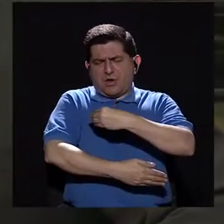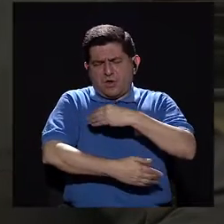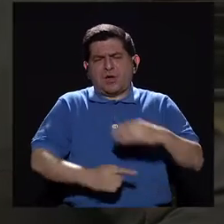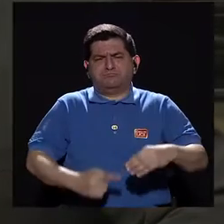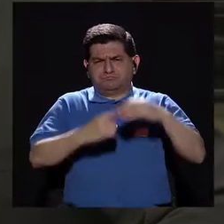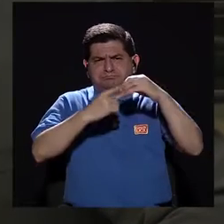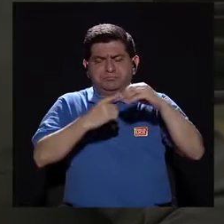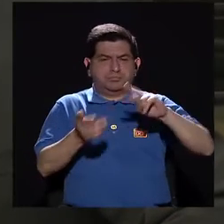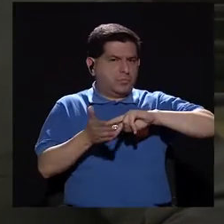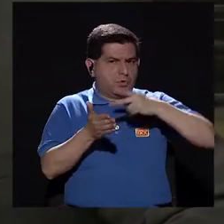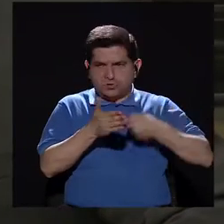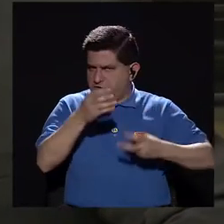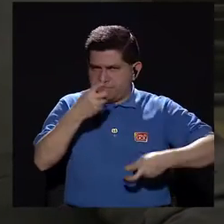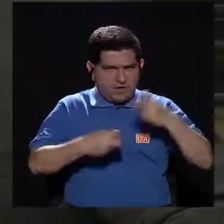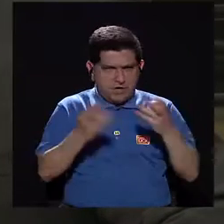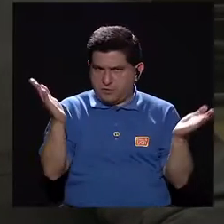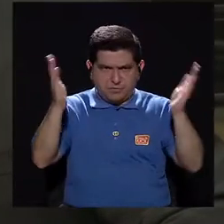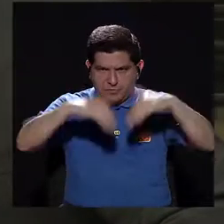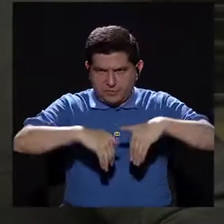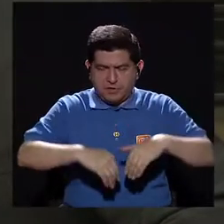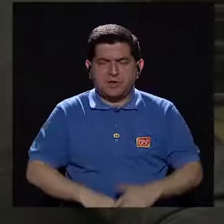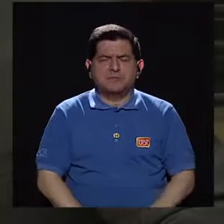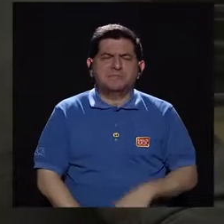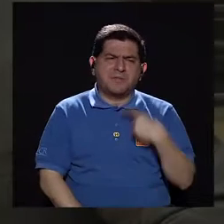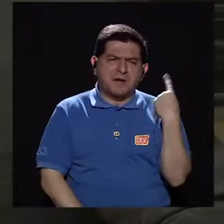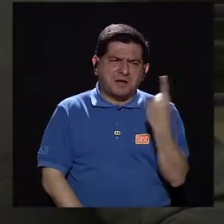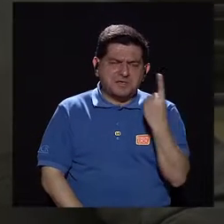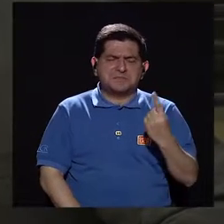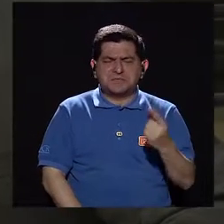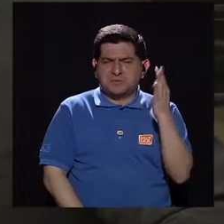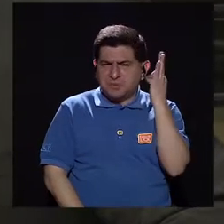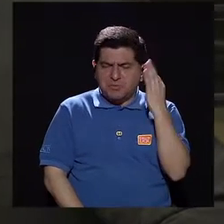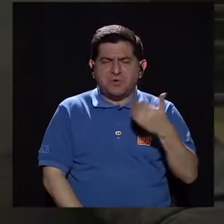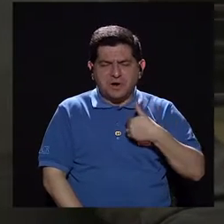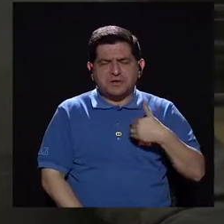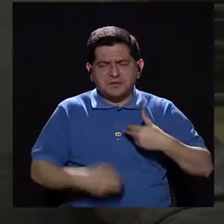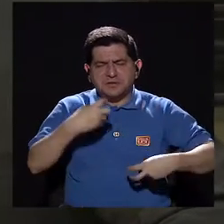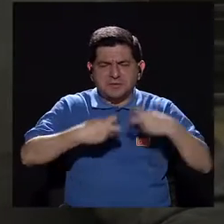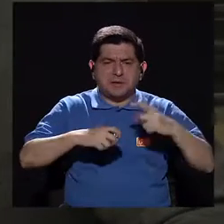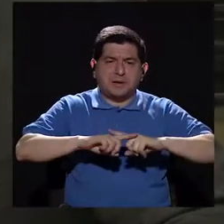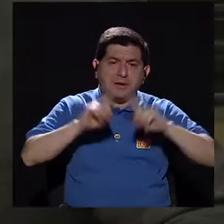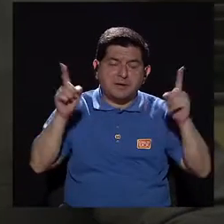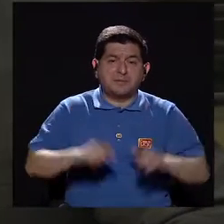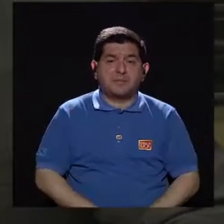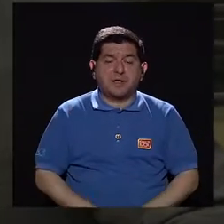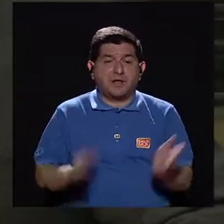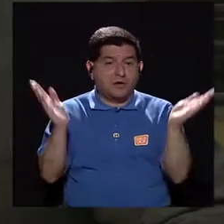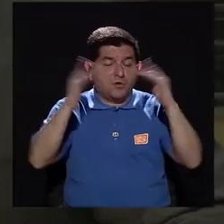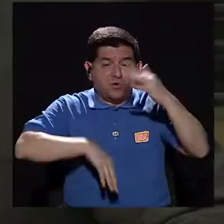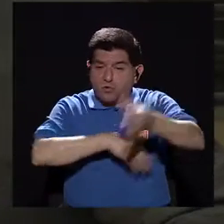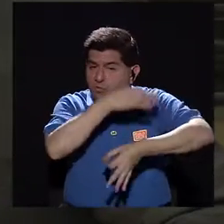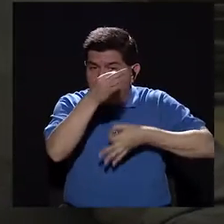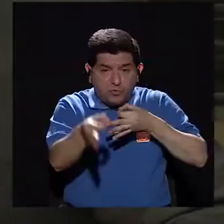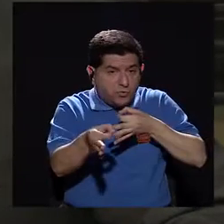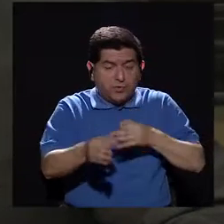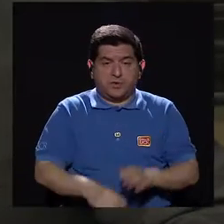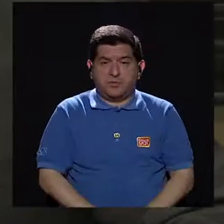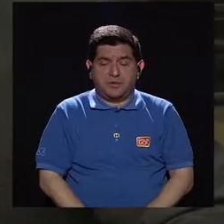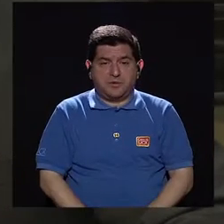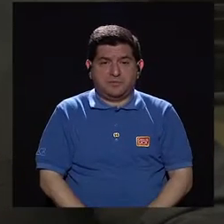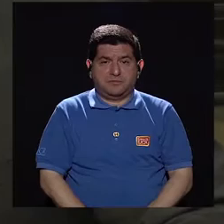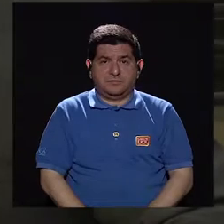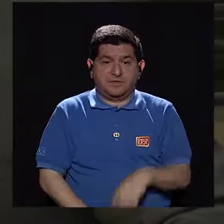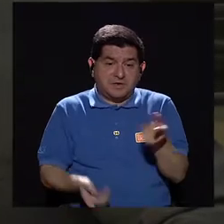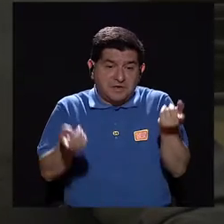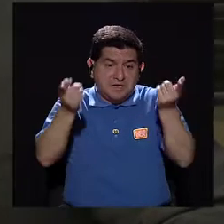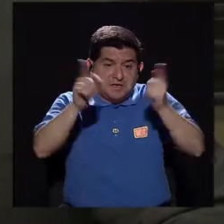lactancia materna. Por supuesto, no quiere decir que no hubieran problemas, ¿verdad? Supongo que siempre tuvieron mujeres. Sin embargo, pues, al no haber sustitutos de leche